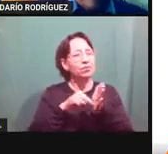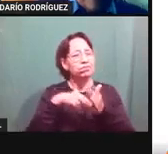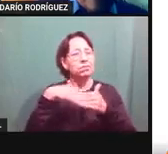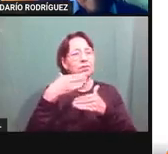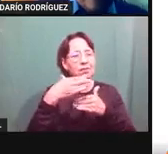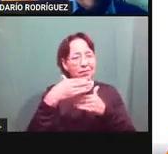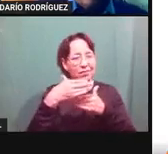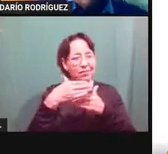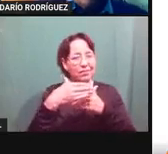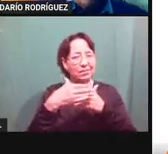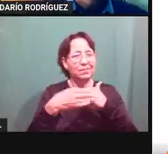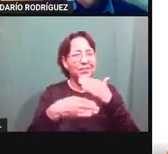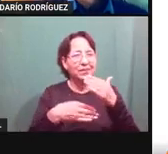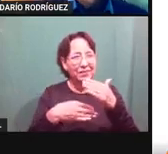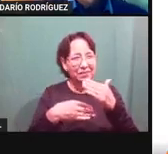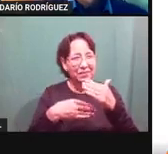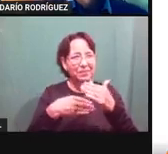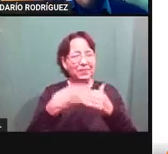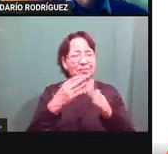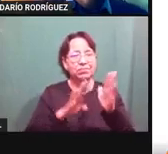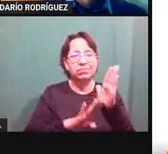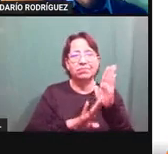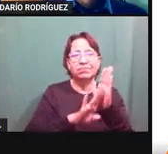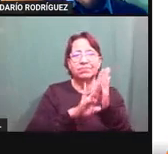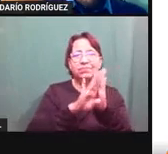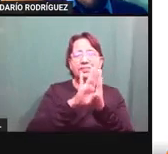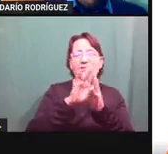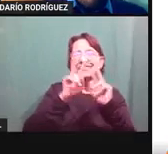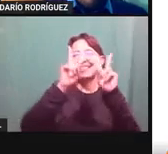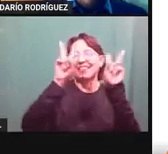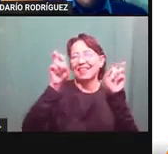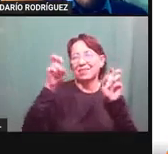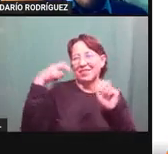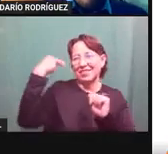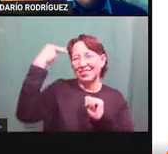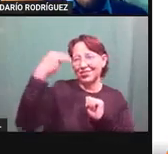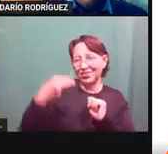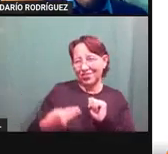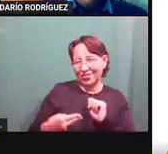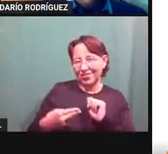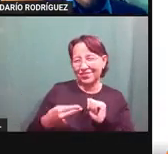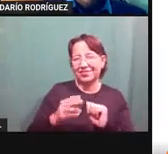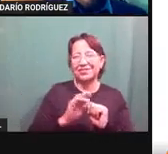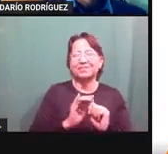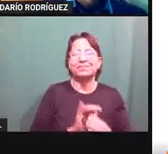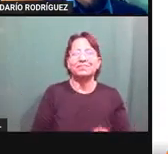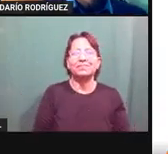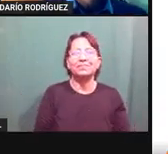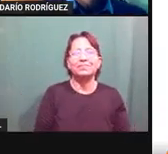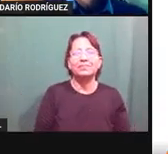siguiente, avanzar en el proceso histórico de constante pues, de la humanidad. Cualquier manifestación